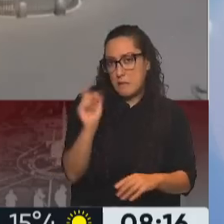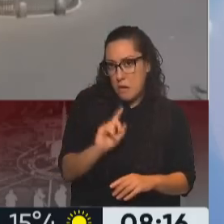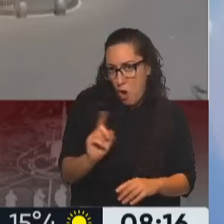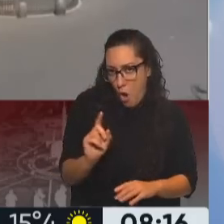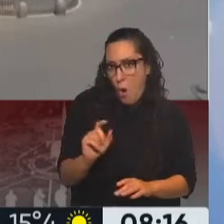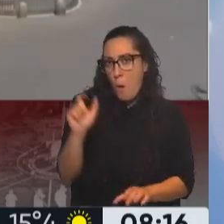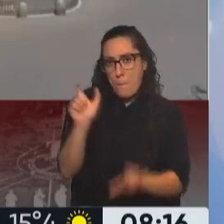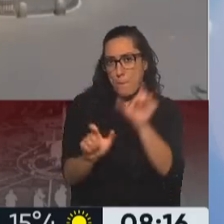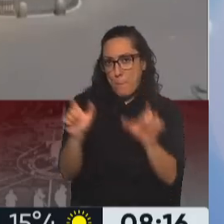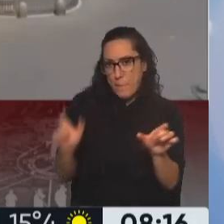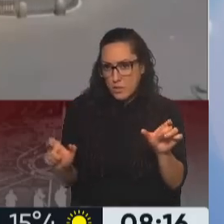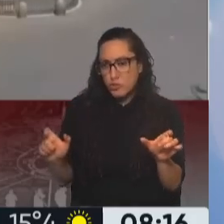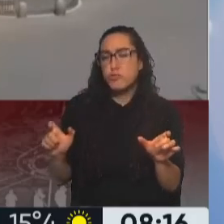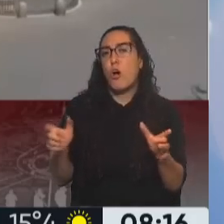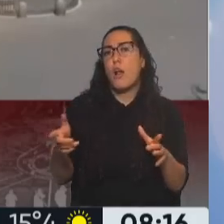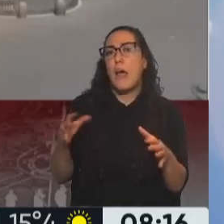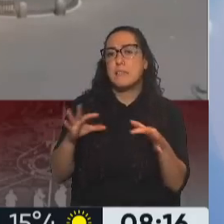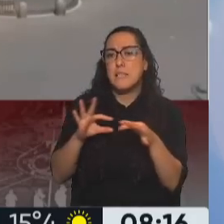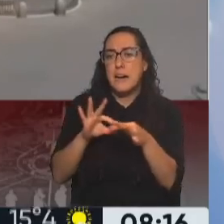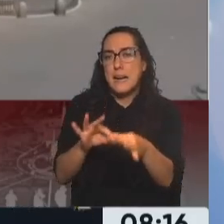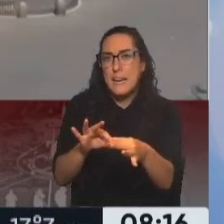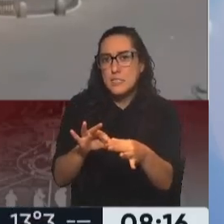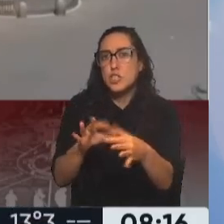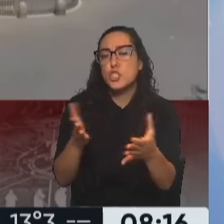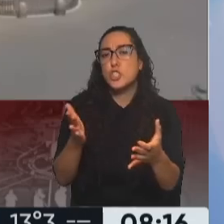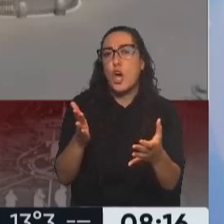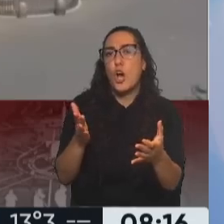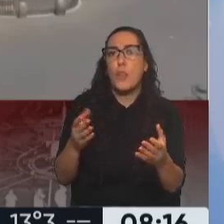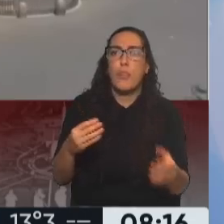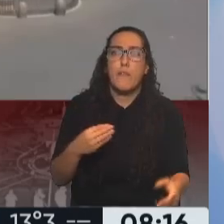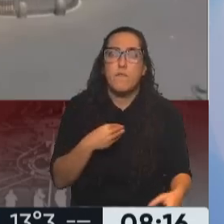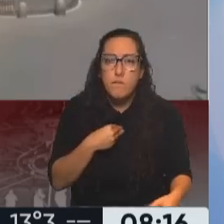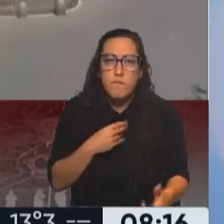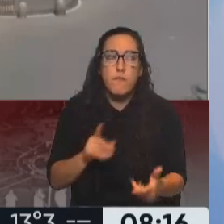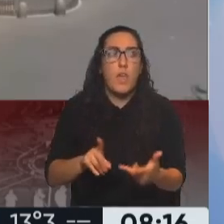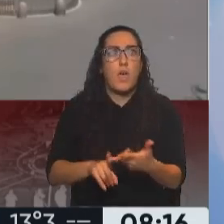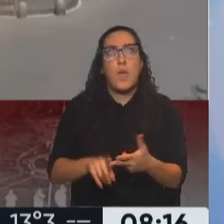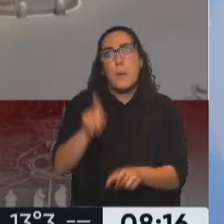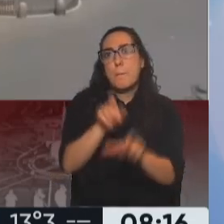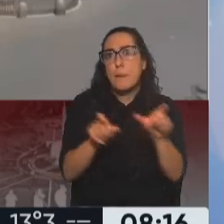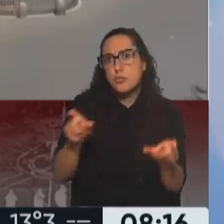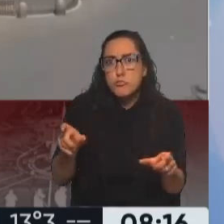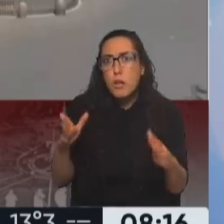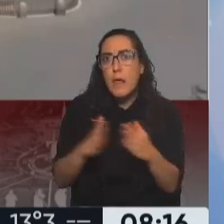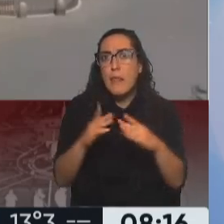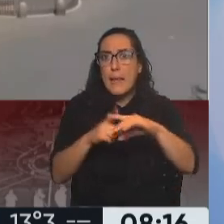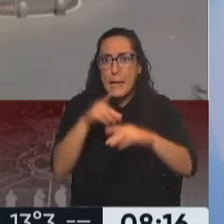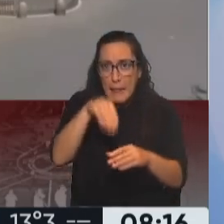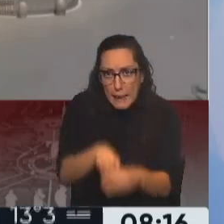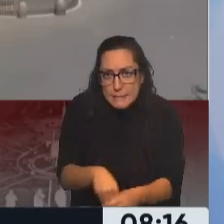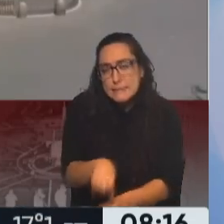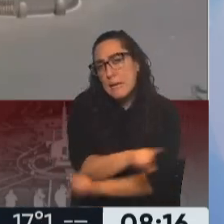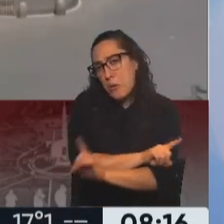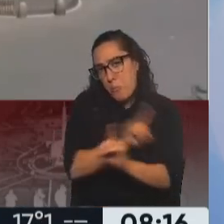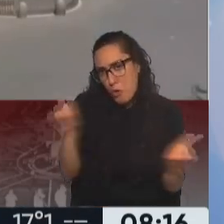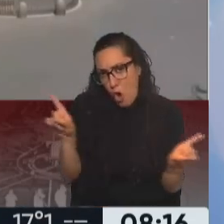la gente de adentro del mundo, llamémosle, de la sacristía. Ha roto con ciertas